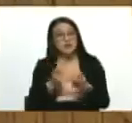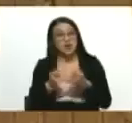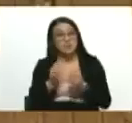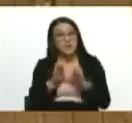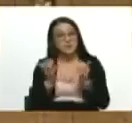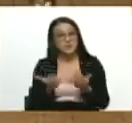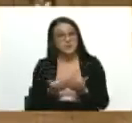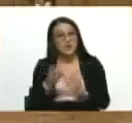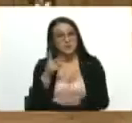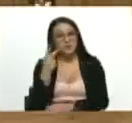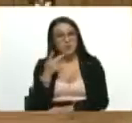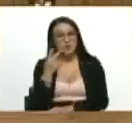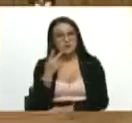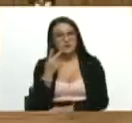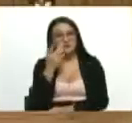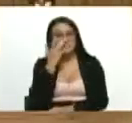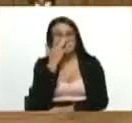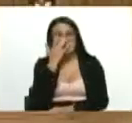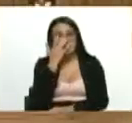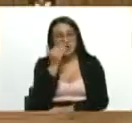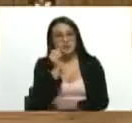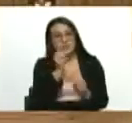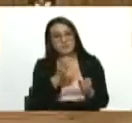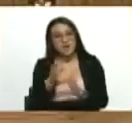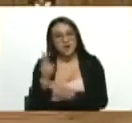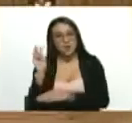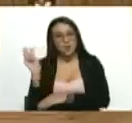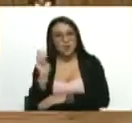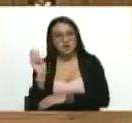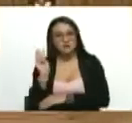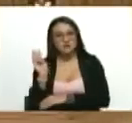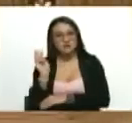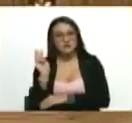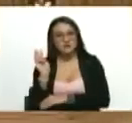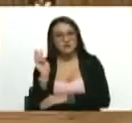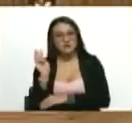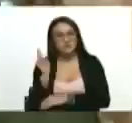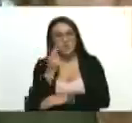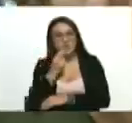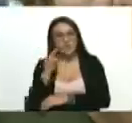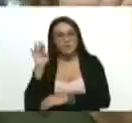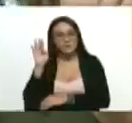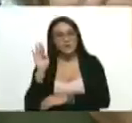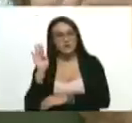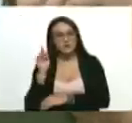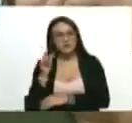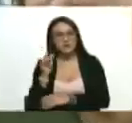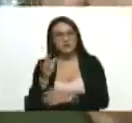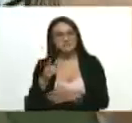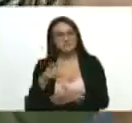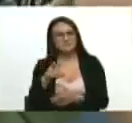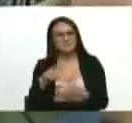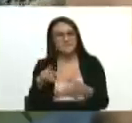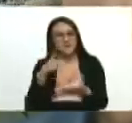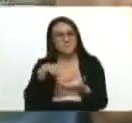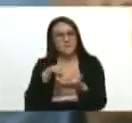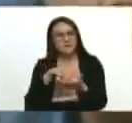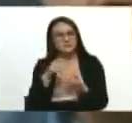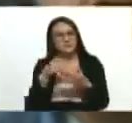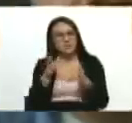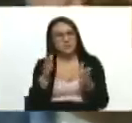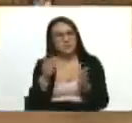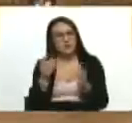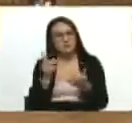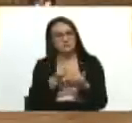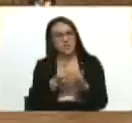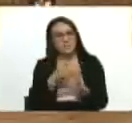mundial. Montan un plan desde Washington y juramentan a un monigote en una plaza pública y lo hacen